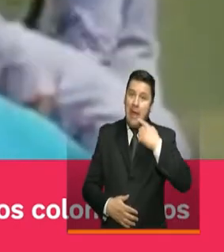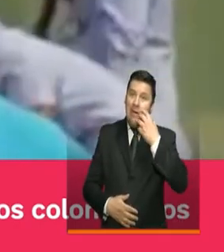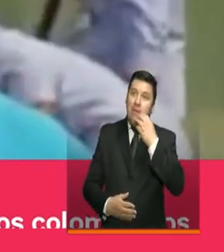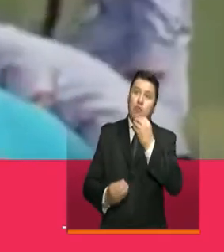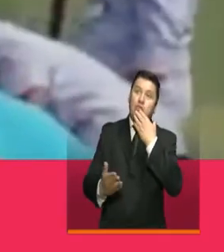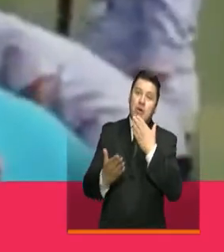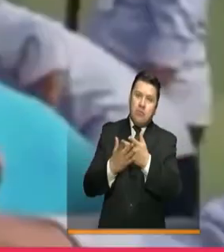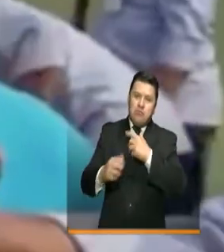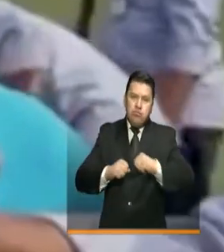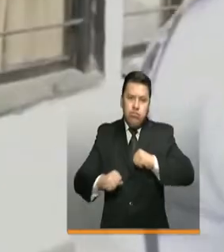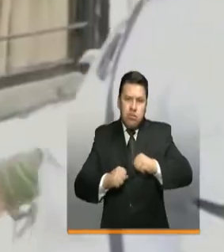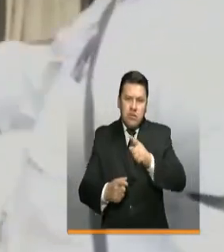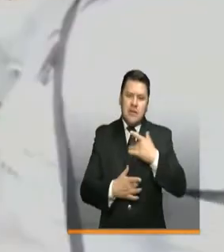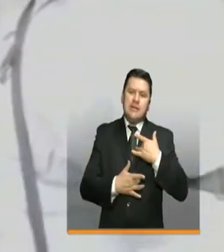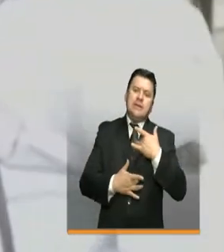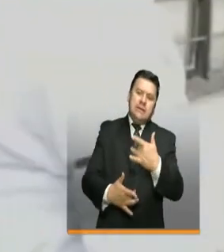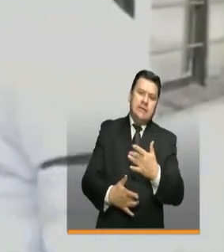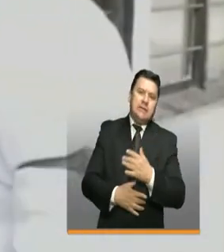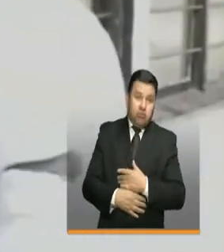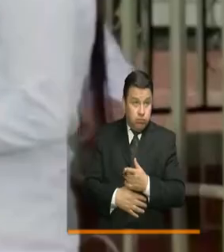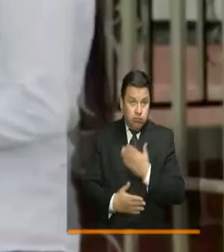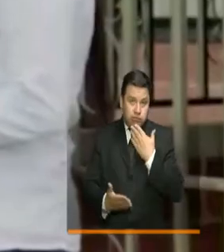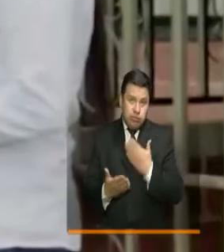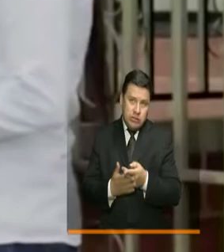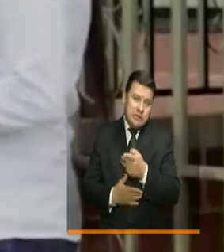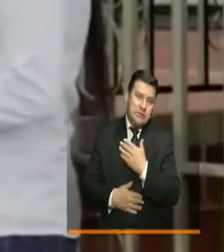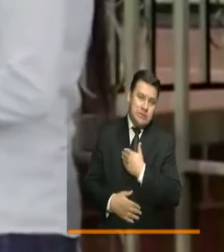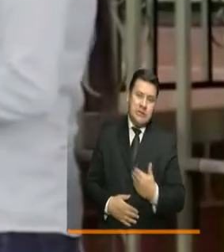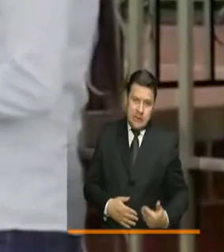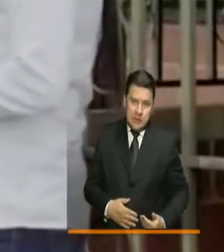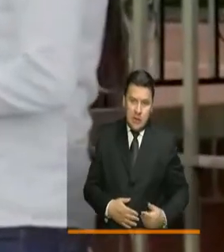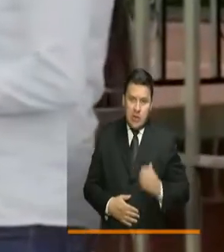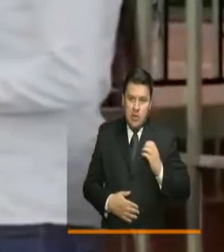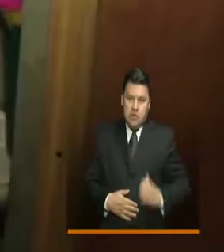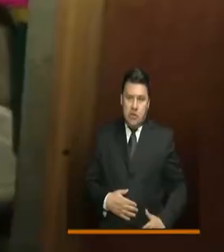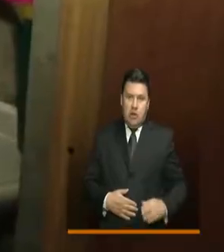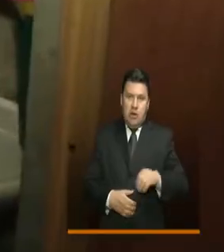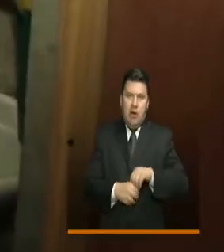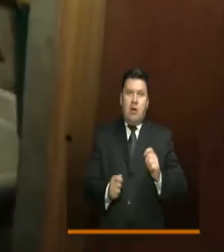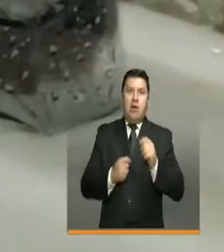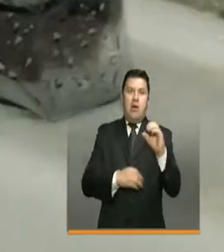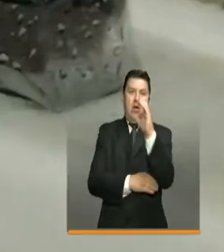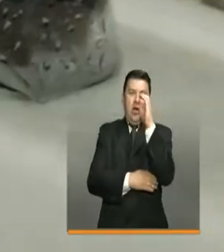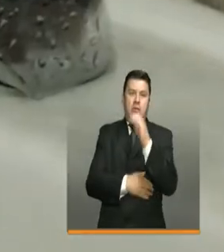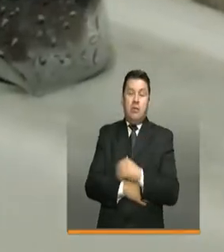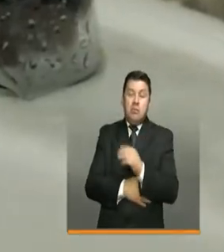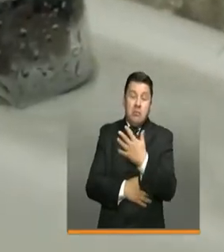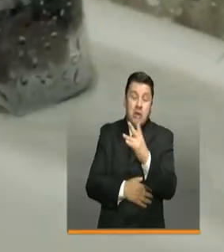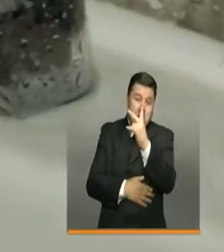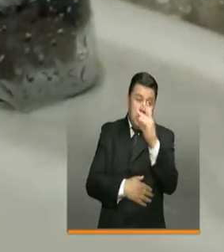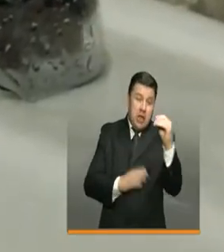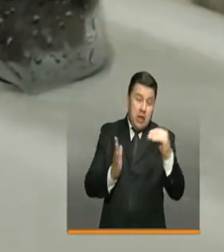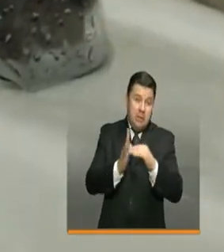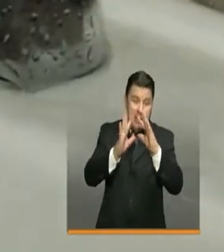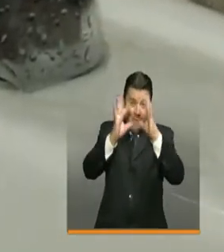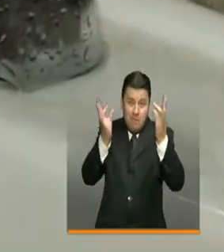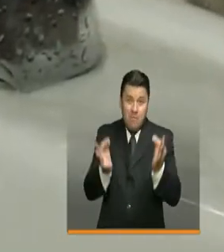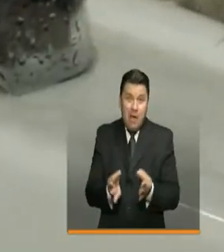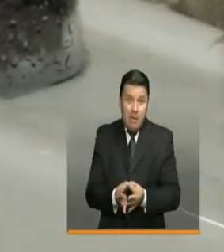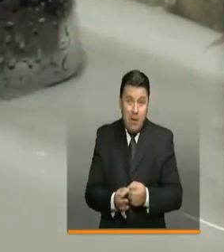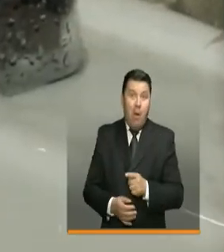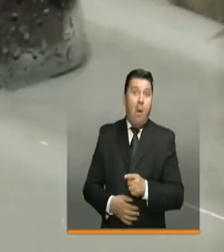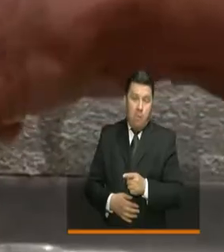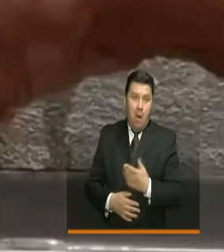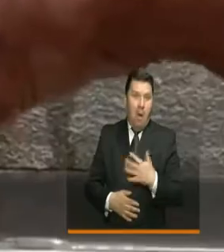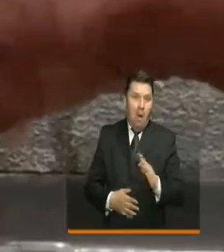esta gran gestión de solidaridad que ha tomado con todos los ciudadanos de Colombia. Ahora más de 200.000 familias cuentan